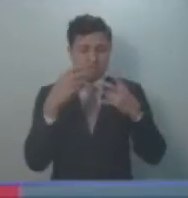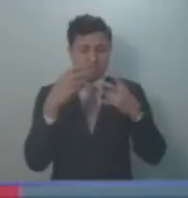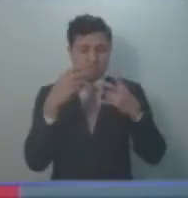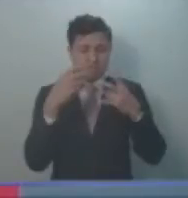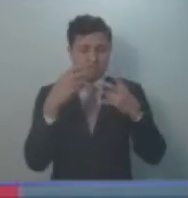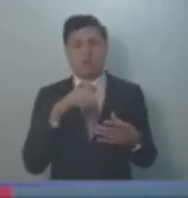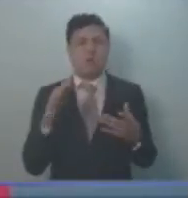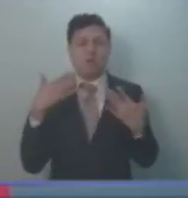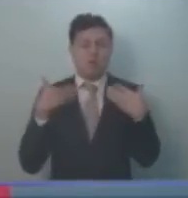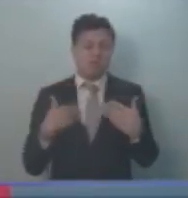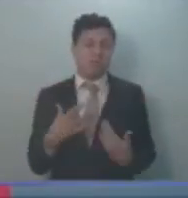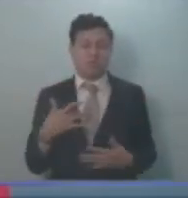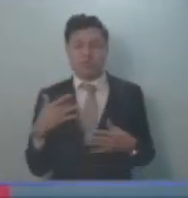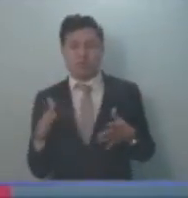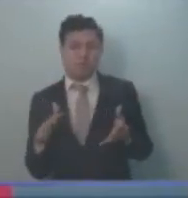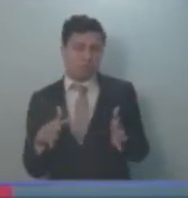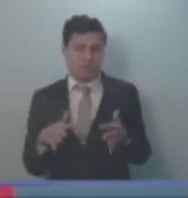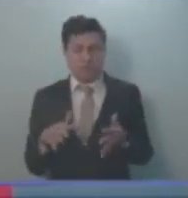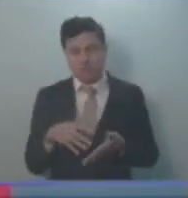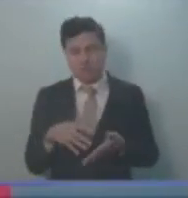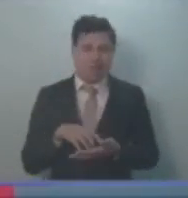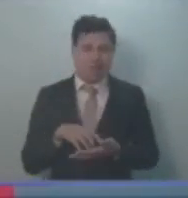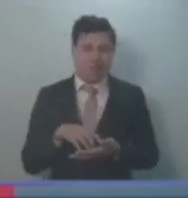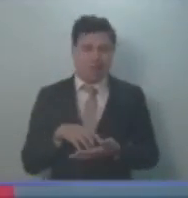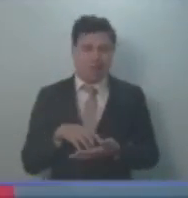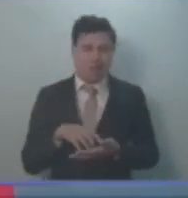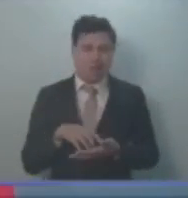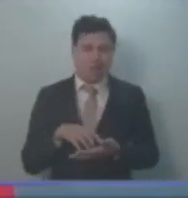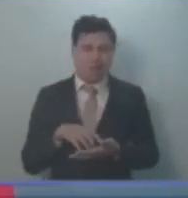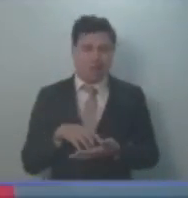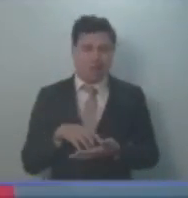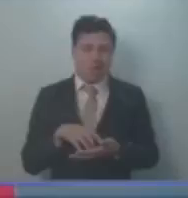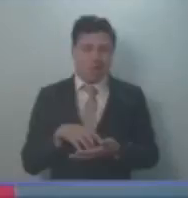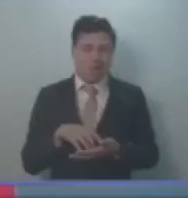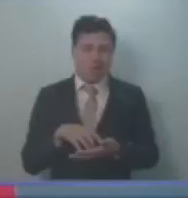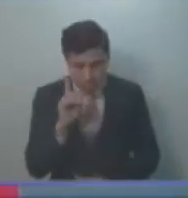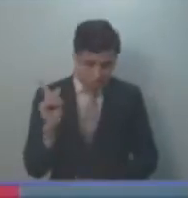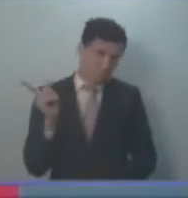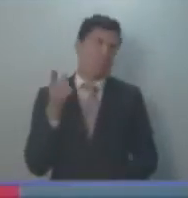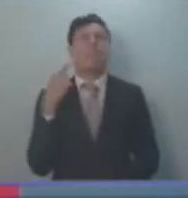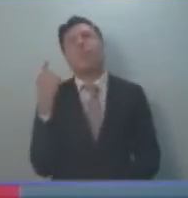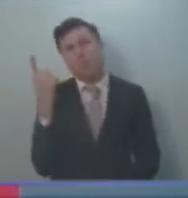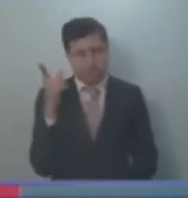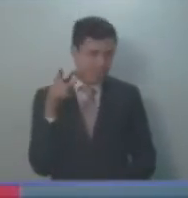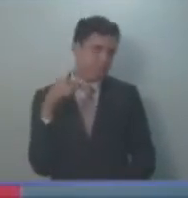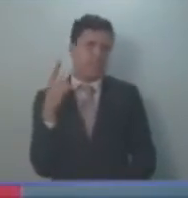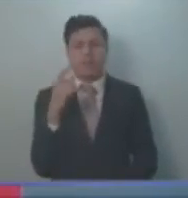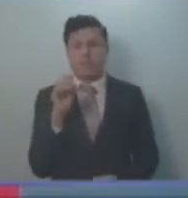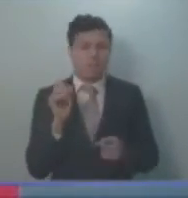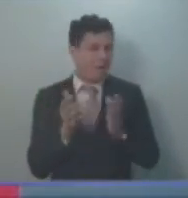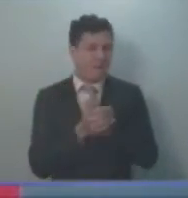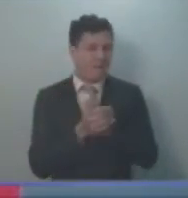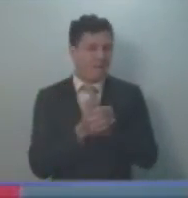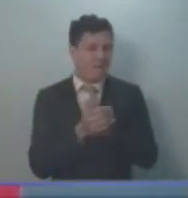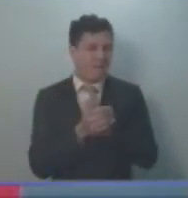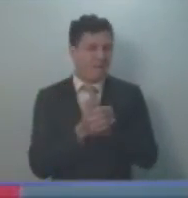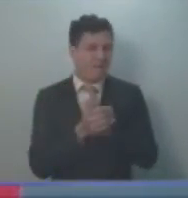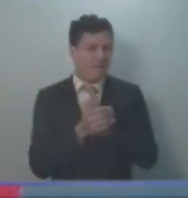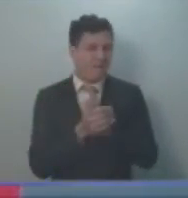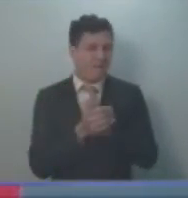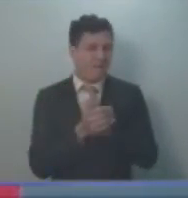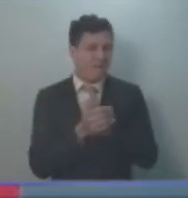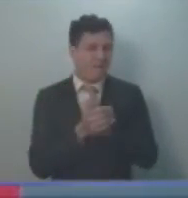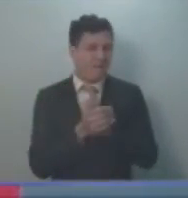repercusiones laborales, pero principalmente patrimoniales, empeorando las condiciones de vida de las personas que